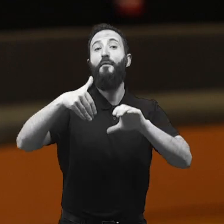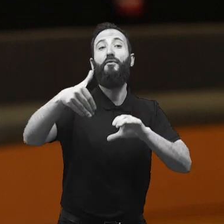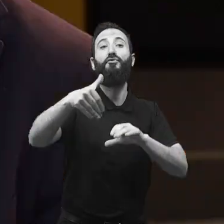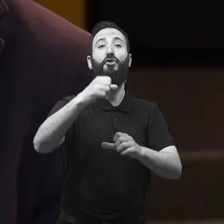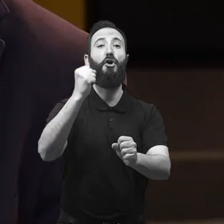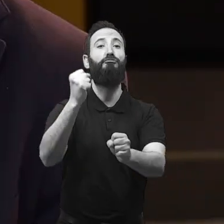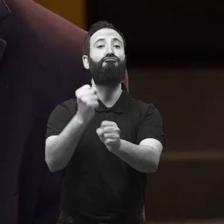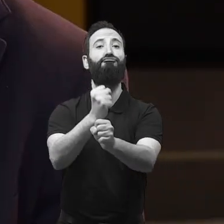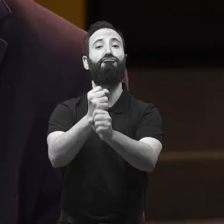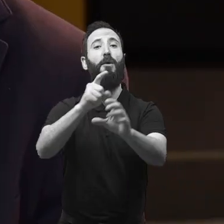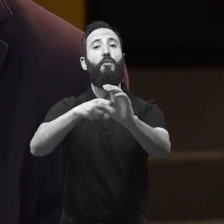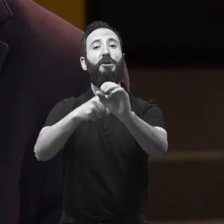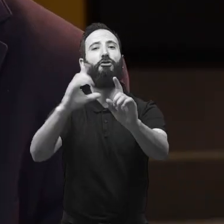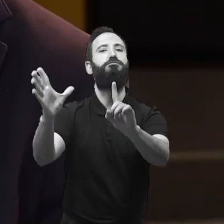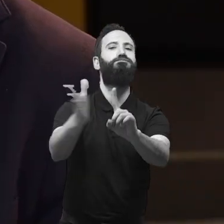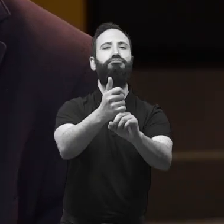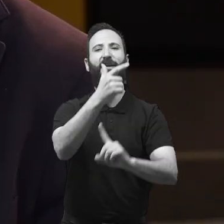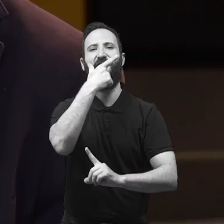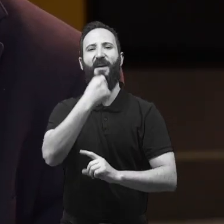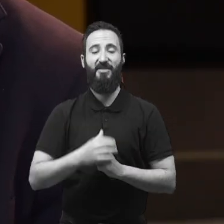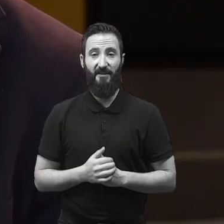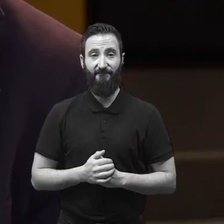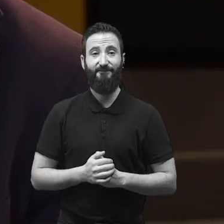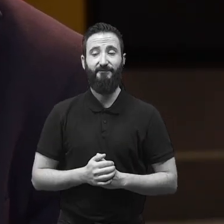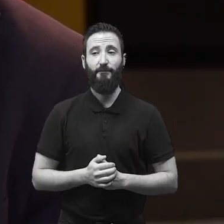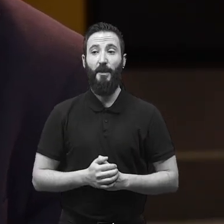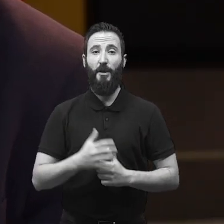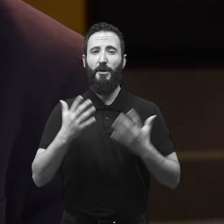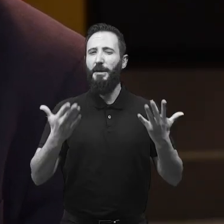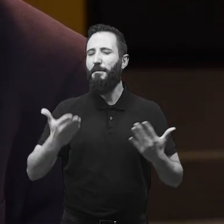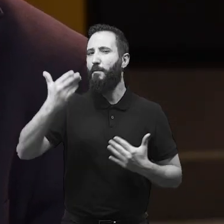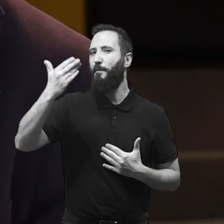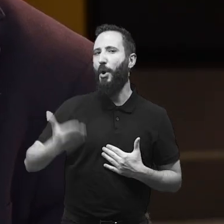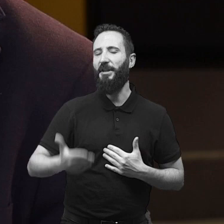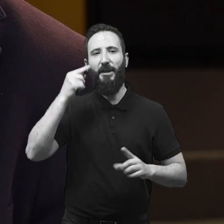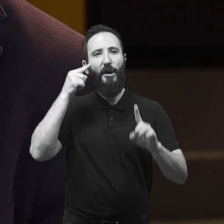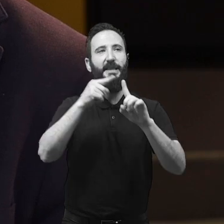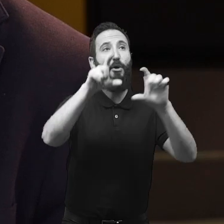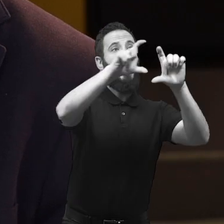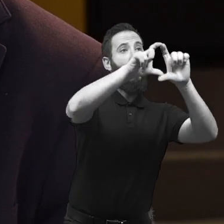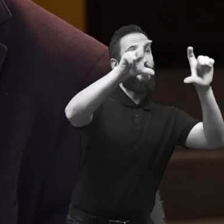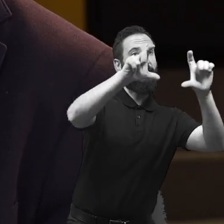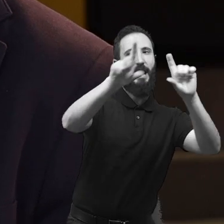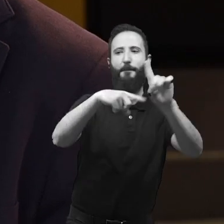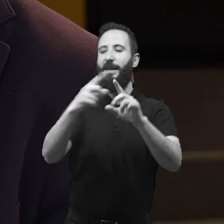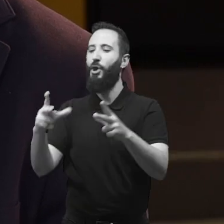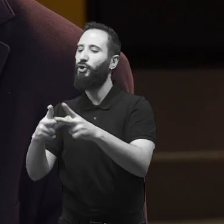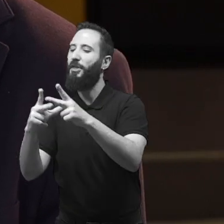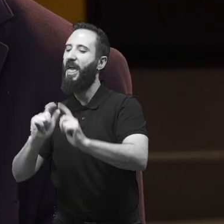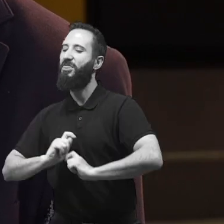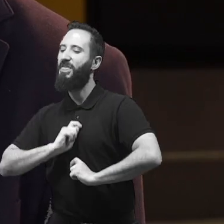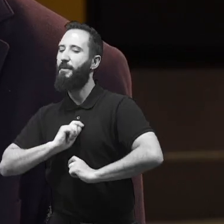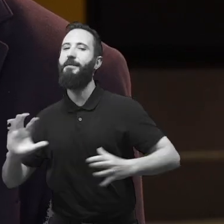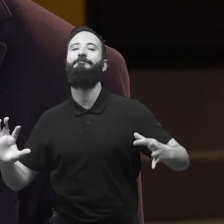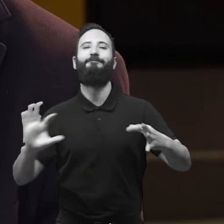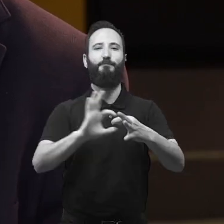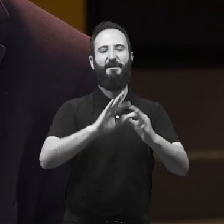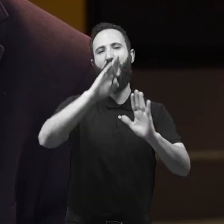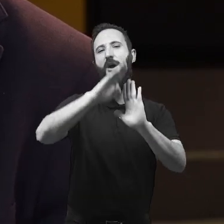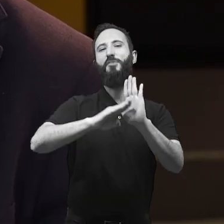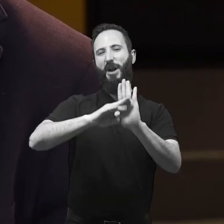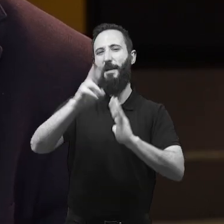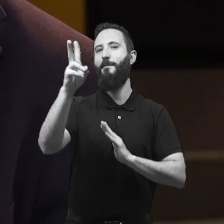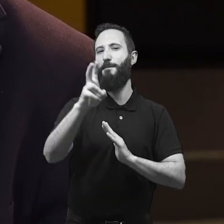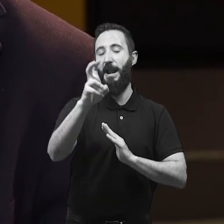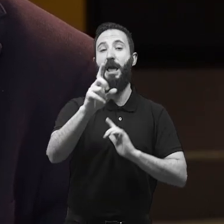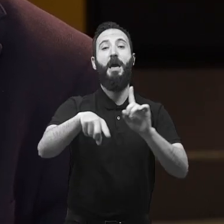puesto de trabajo. Tiene una función fundamental para unir empresa y sociedad civil y, por supuesto, las